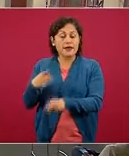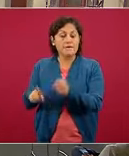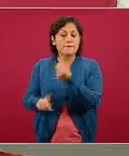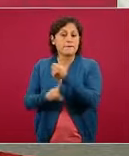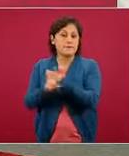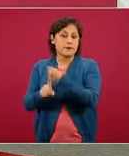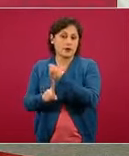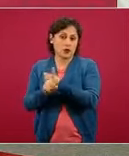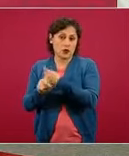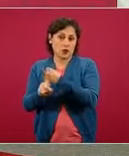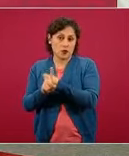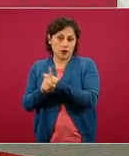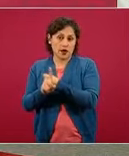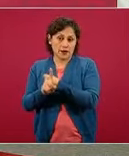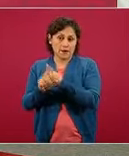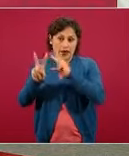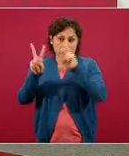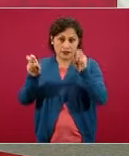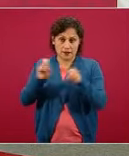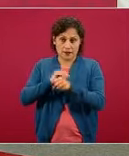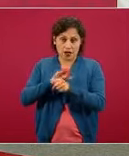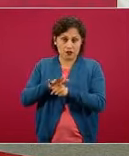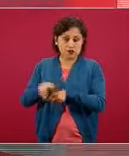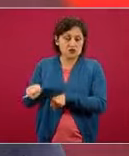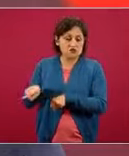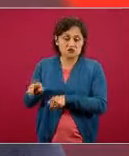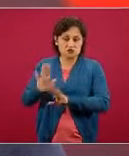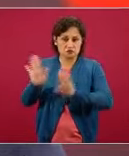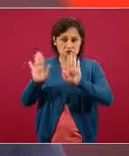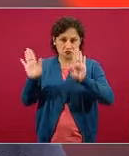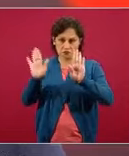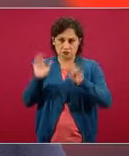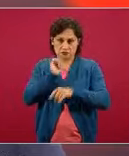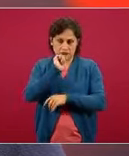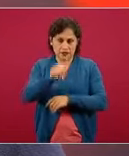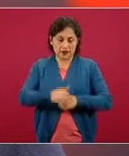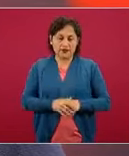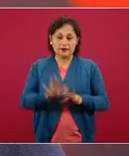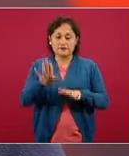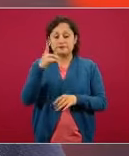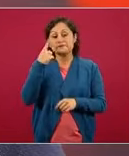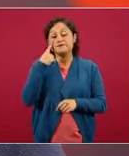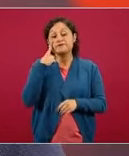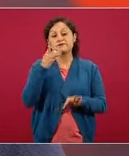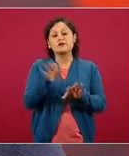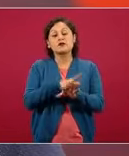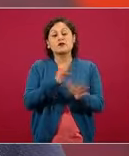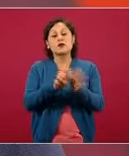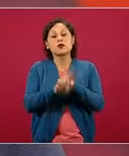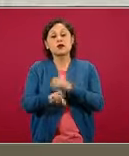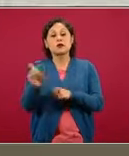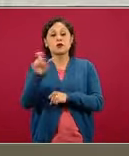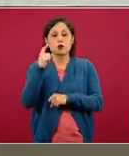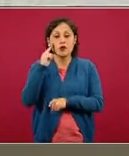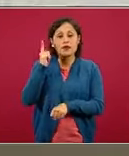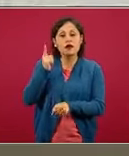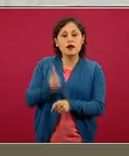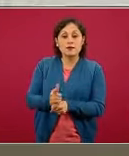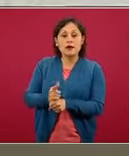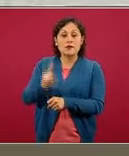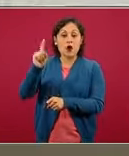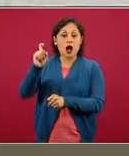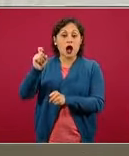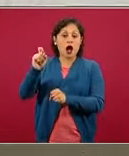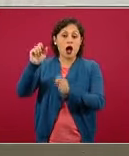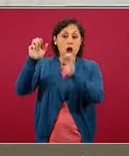problema, al menos en materia de COVID-19. Normalmente cuando hablamos de que el problema son inundaciones, lo que